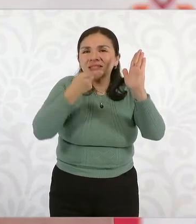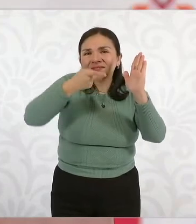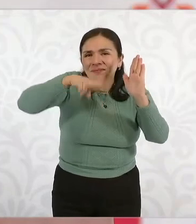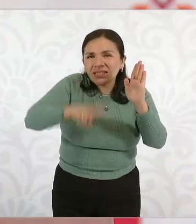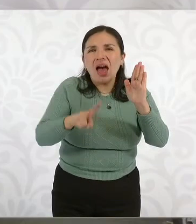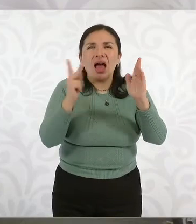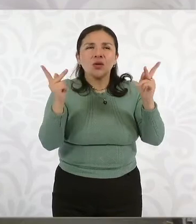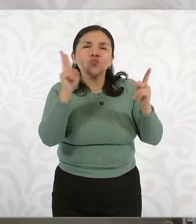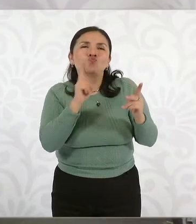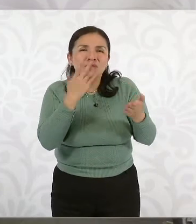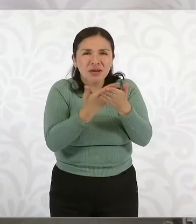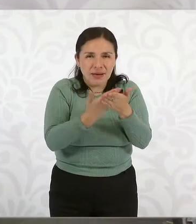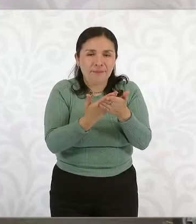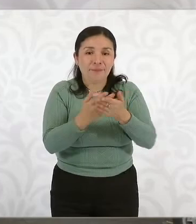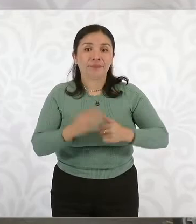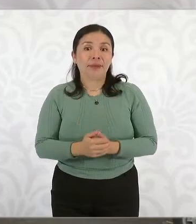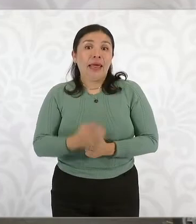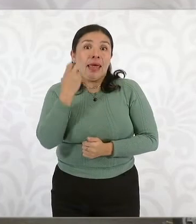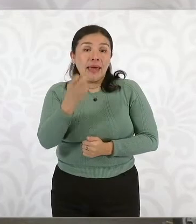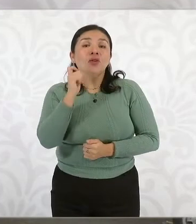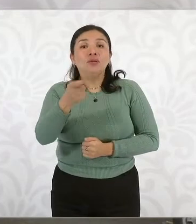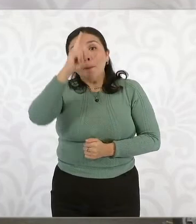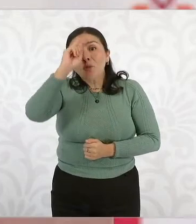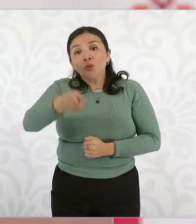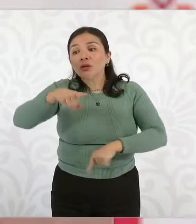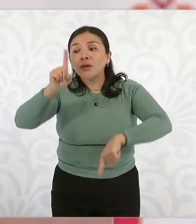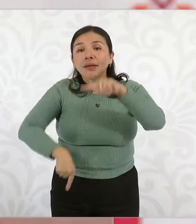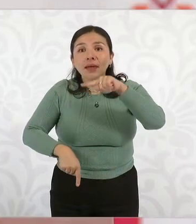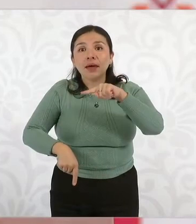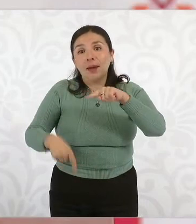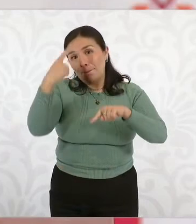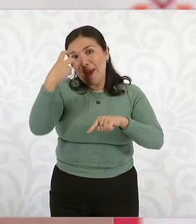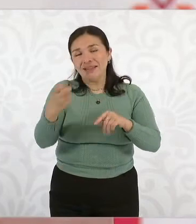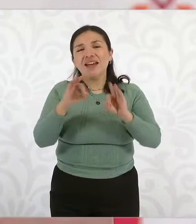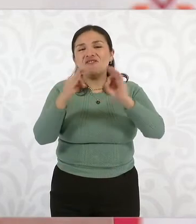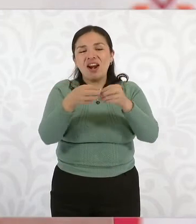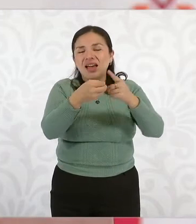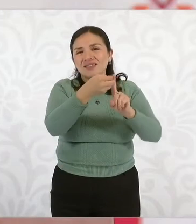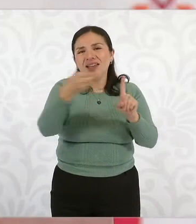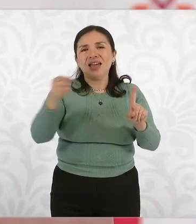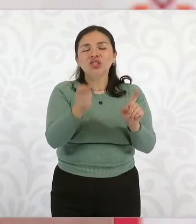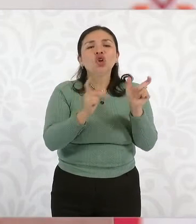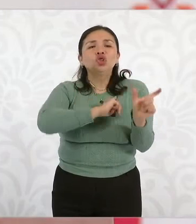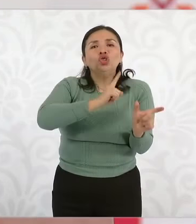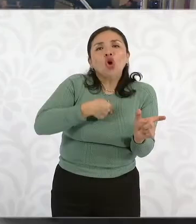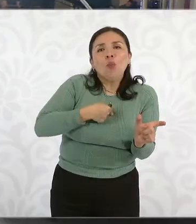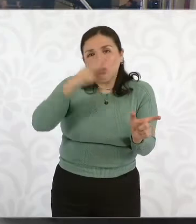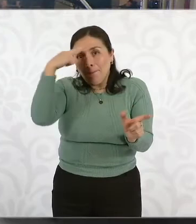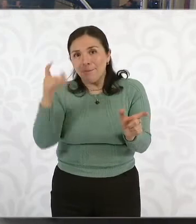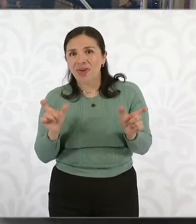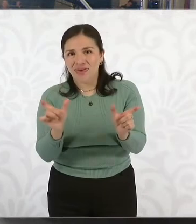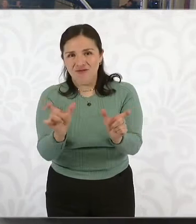verificables, pues ello depende de una prohibición expresa y cáustica de la frase Somos México. En